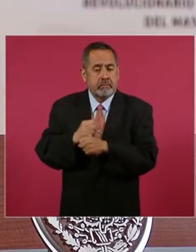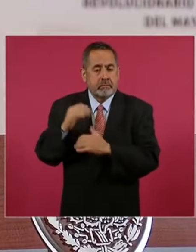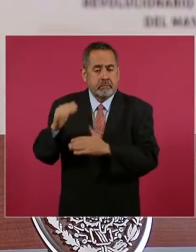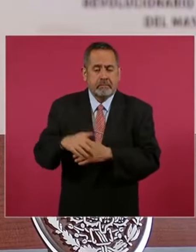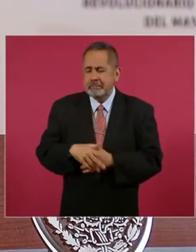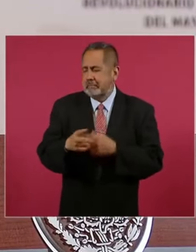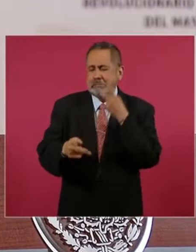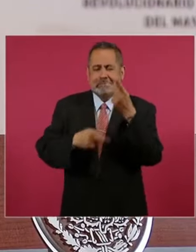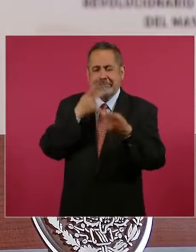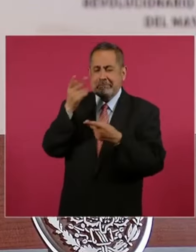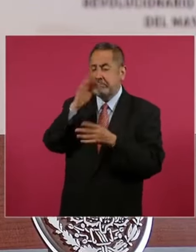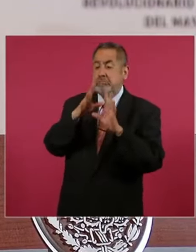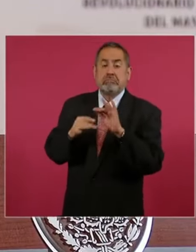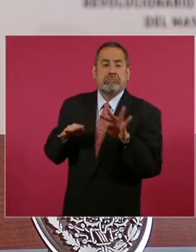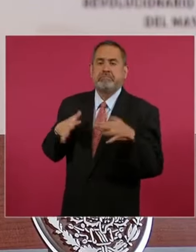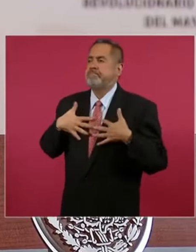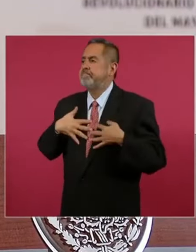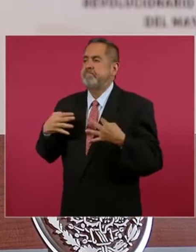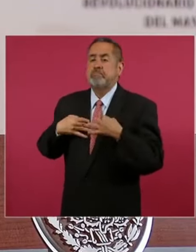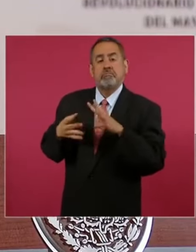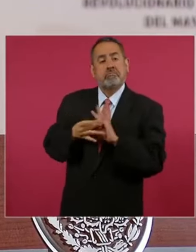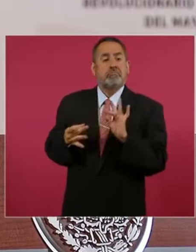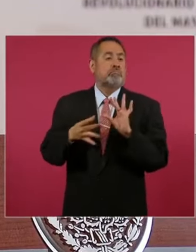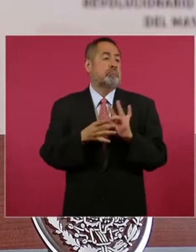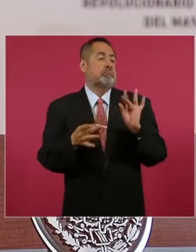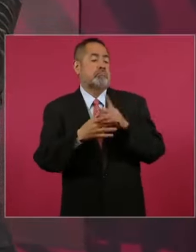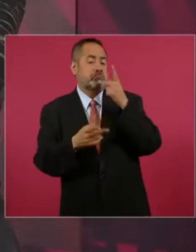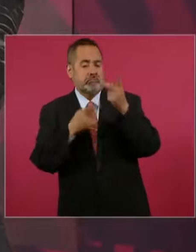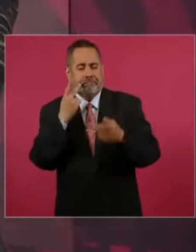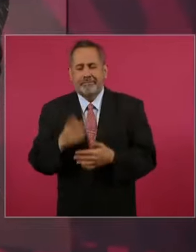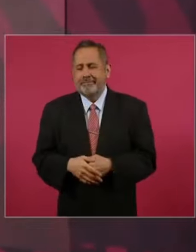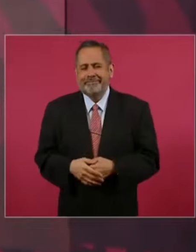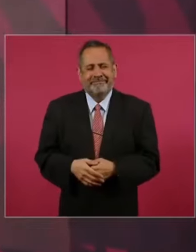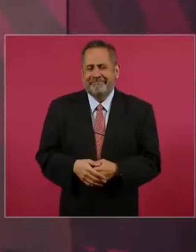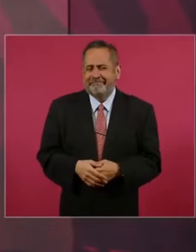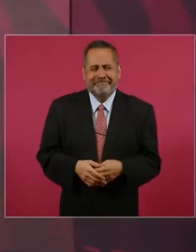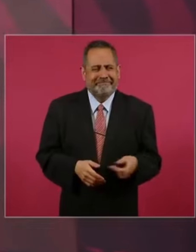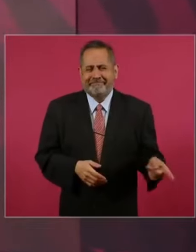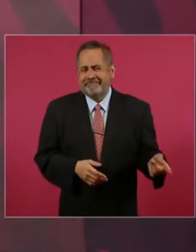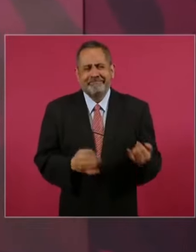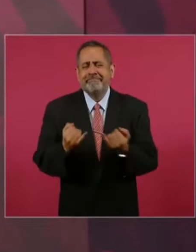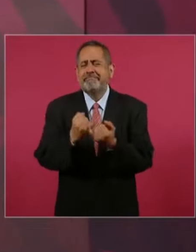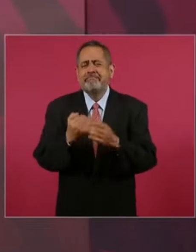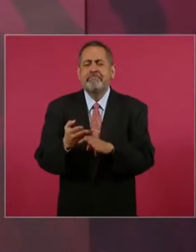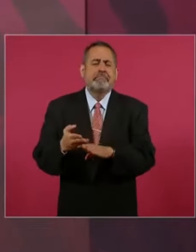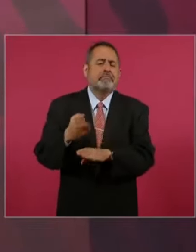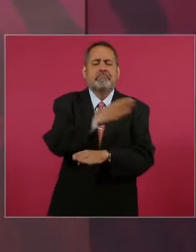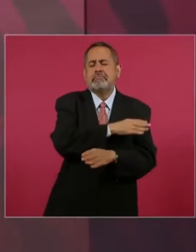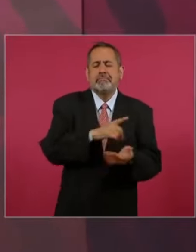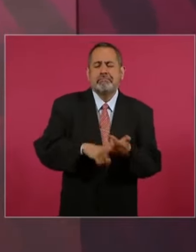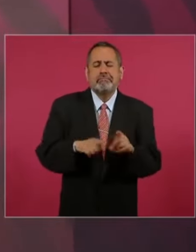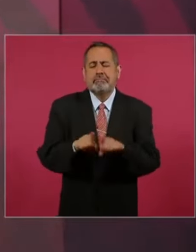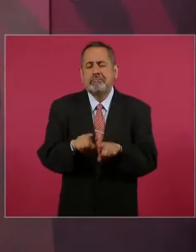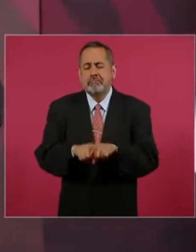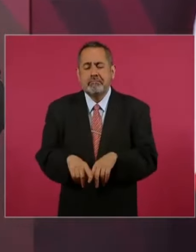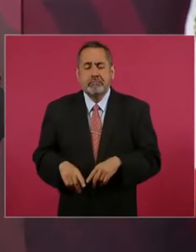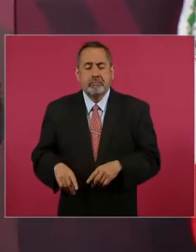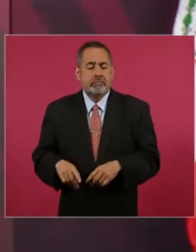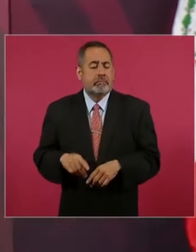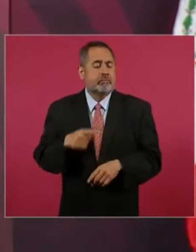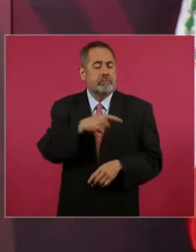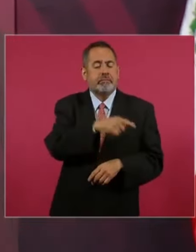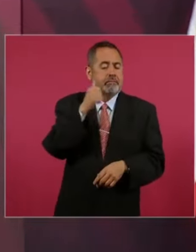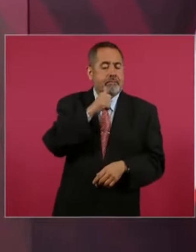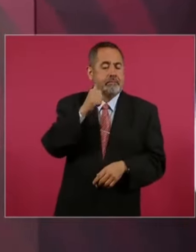Pura demagogia. Es como antes, ¿no? Que llegaban los políticos a los